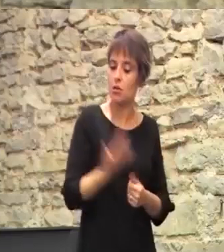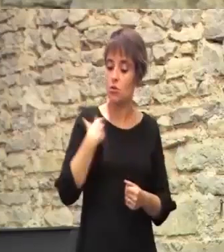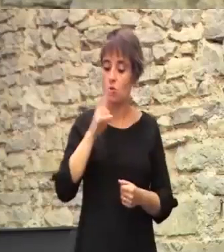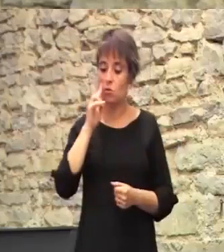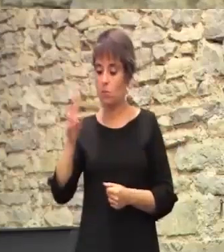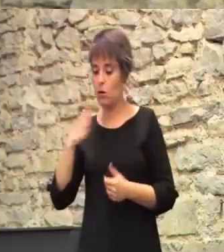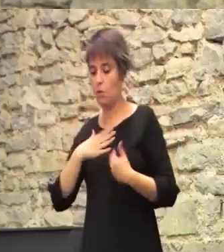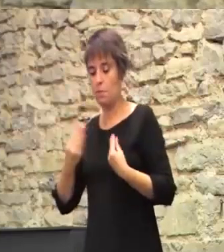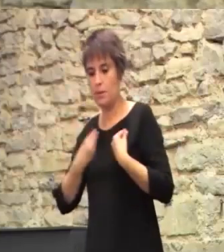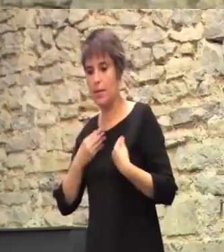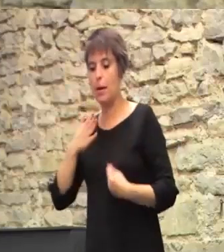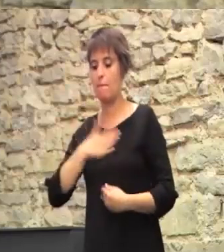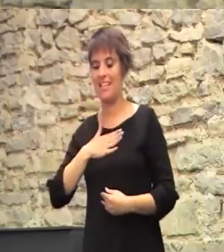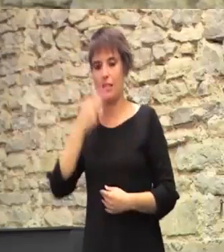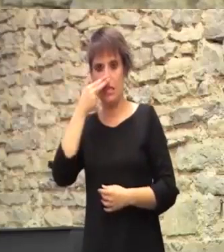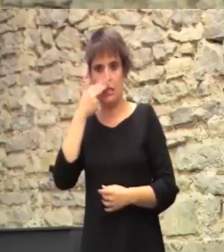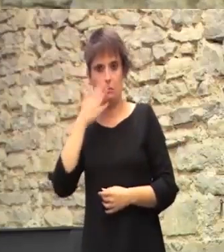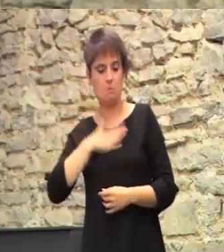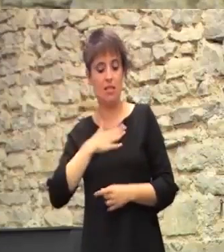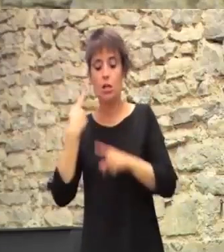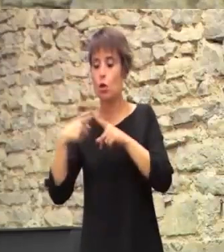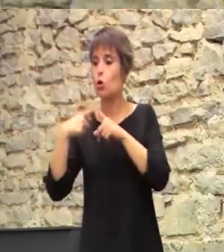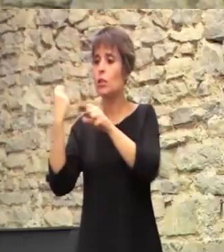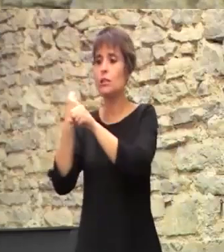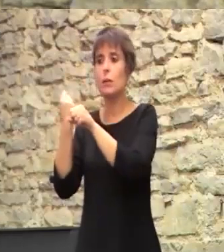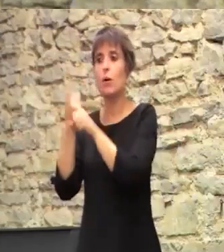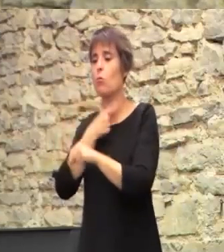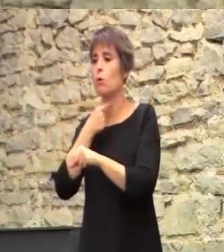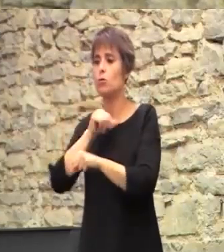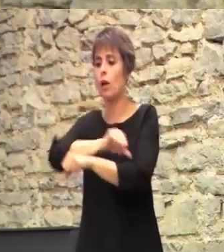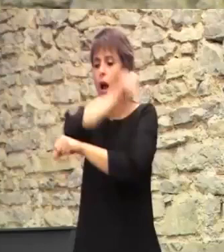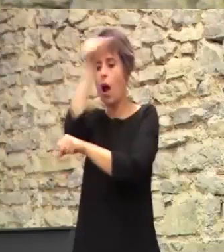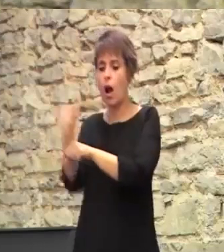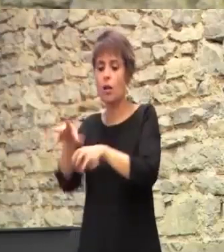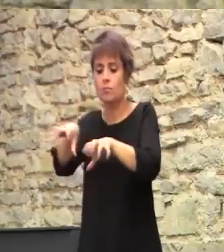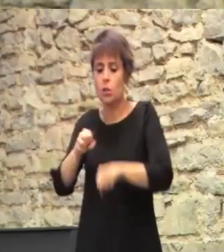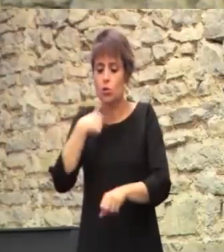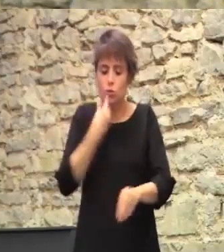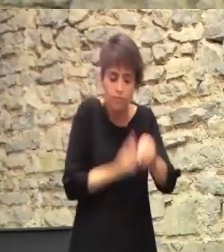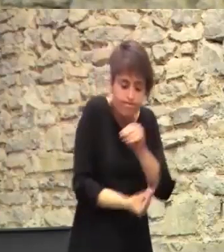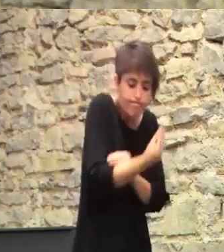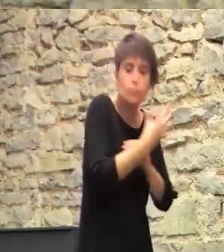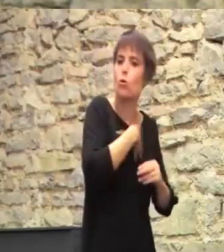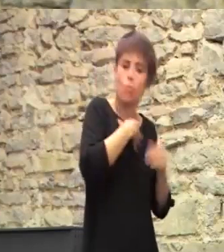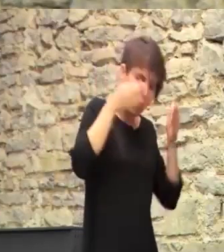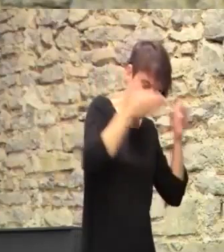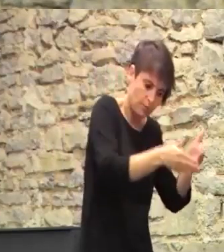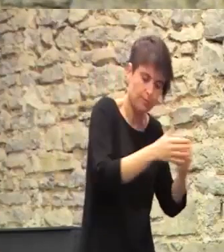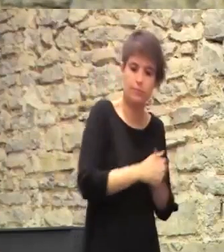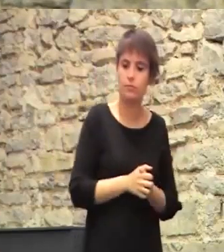a mi vida veo mis intereses y aquello en lo que me gusta trabajar me ocupa todo el tiempo entonces yo no podría dedicarme